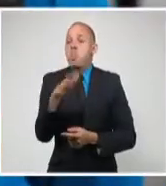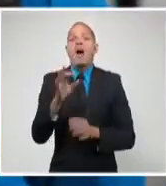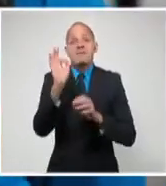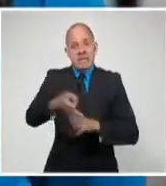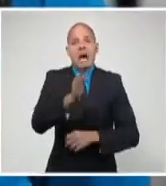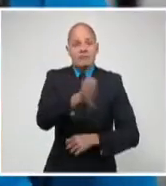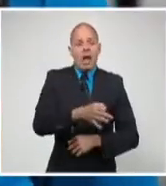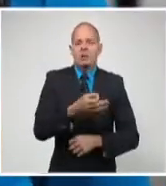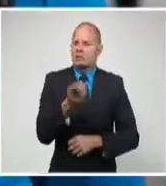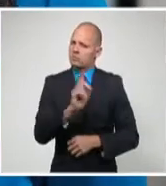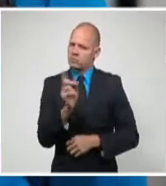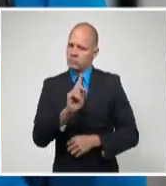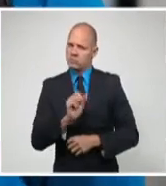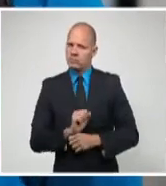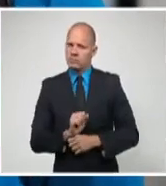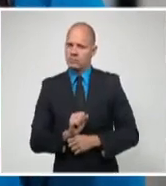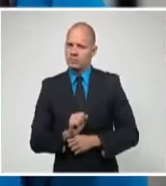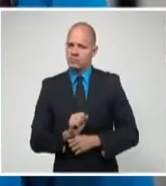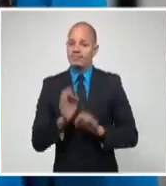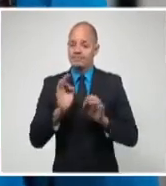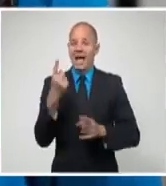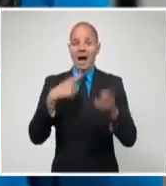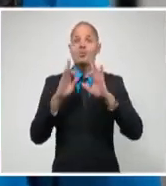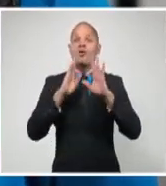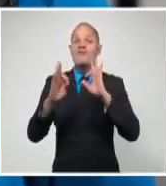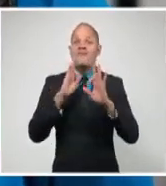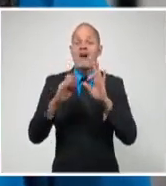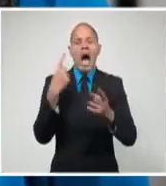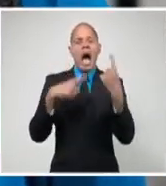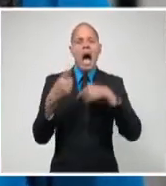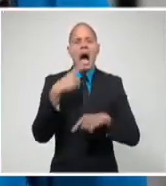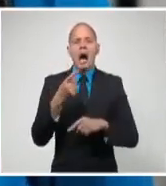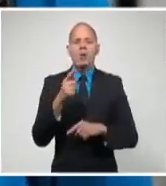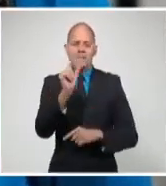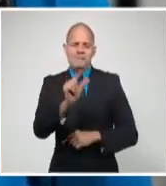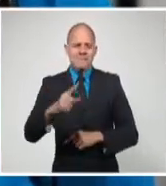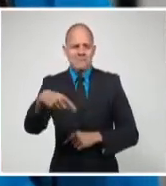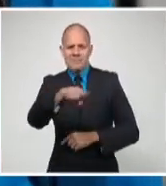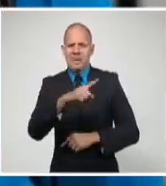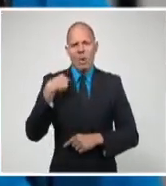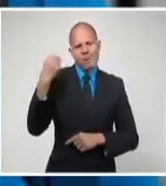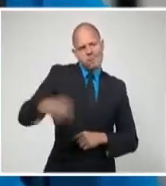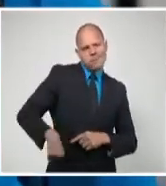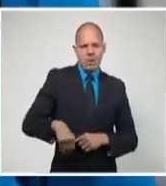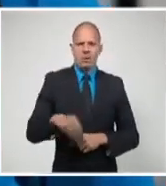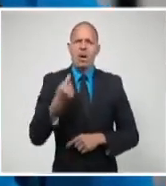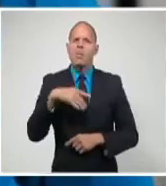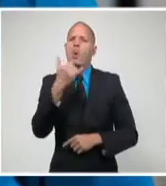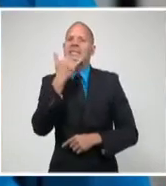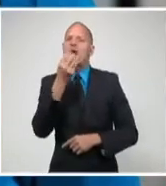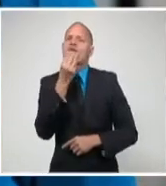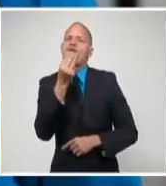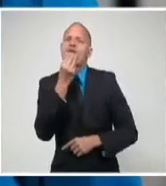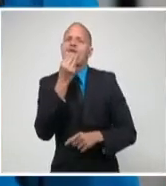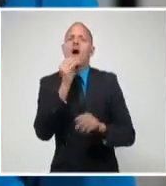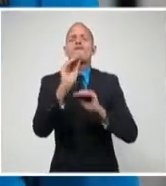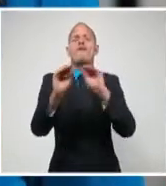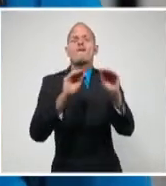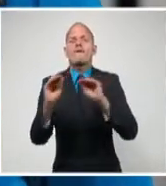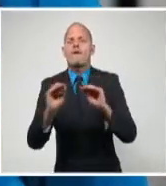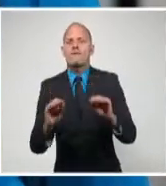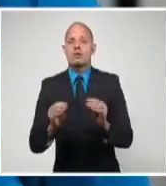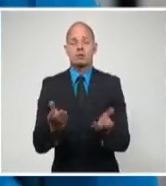Junto a contenidos falsos y malintencionados sobre el origen del virus y la forma de curarlo, también al inicio de la pandemia